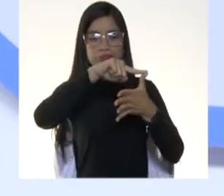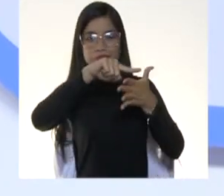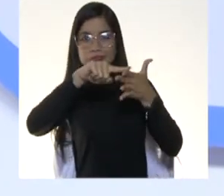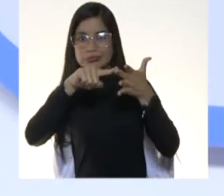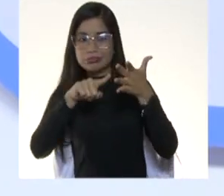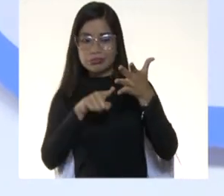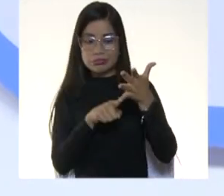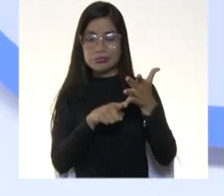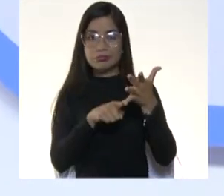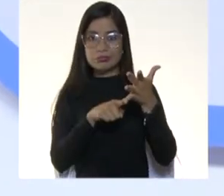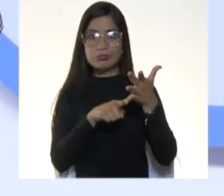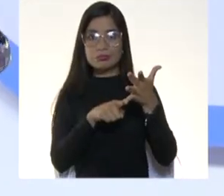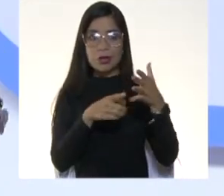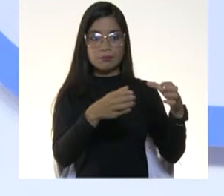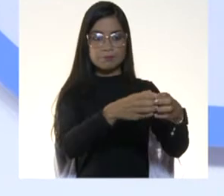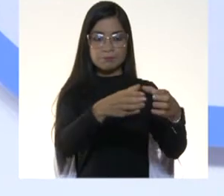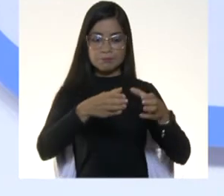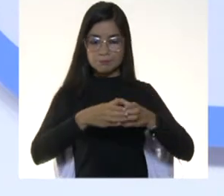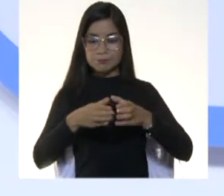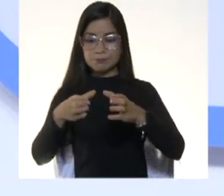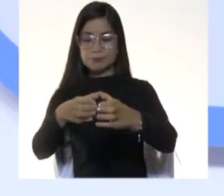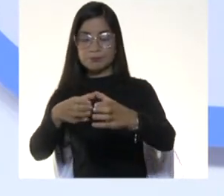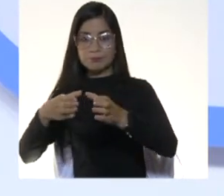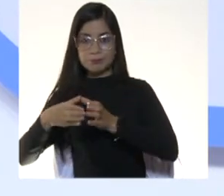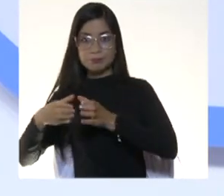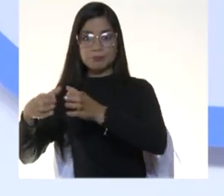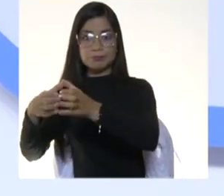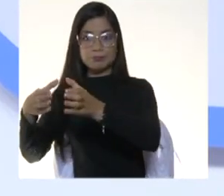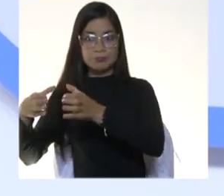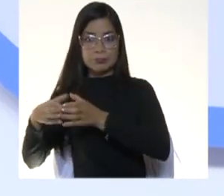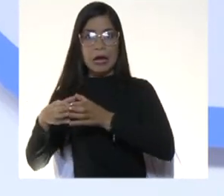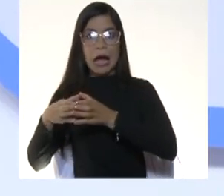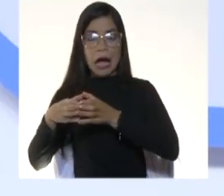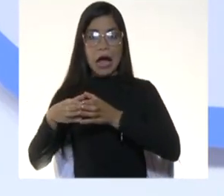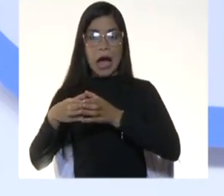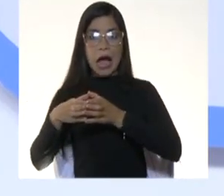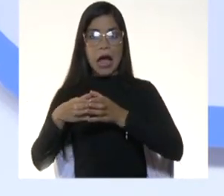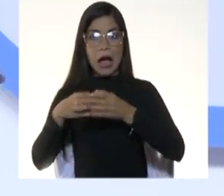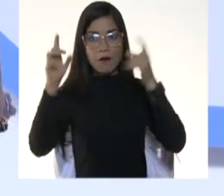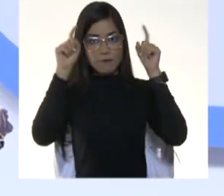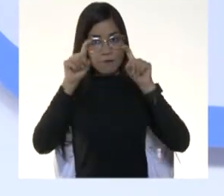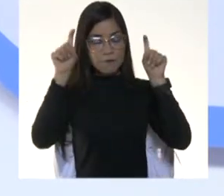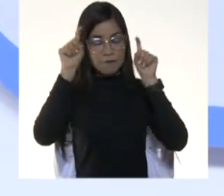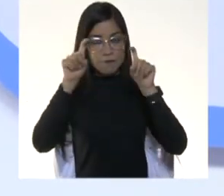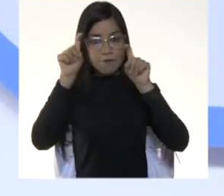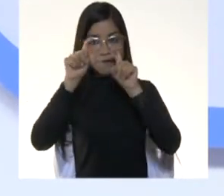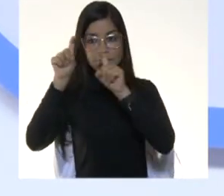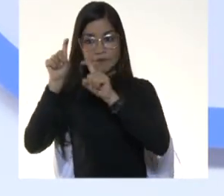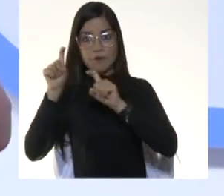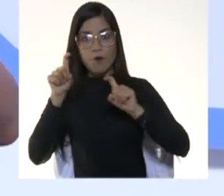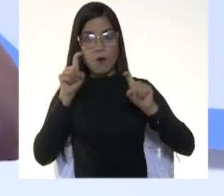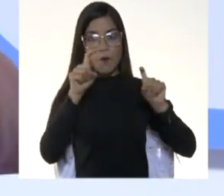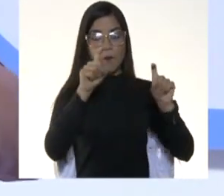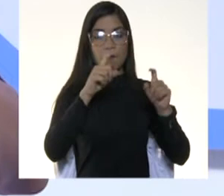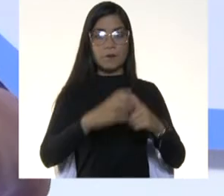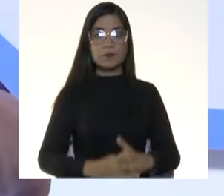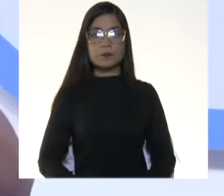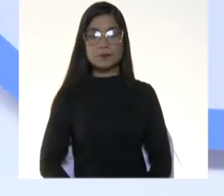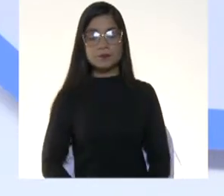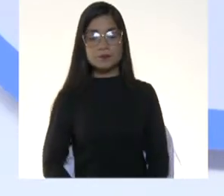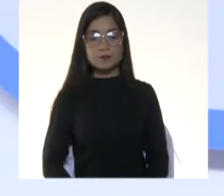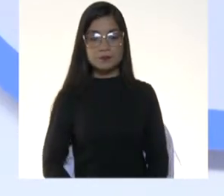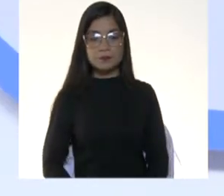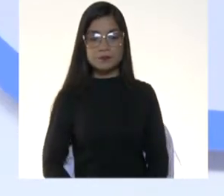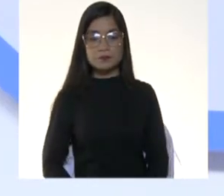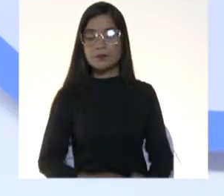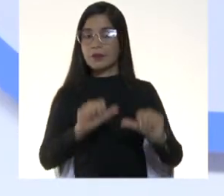donde nosotros podamos formar para ofrecer bienes y servicios, ¿no? Entonces, esos bienes y servicios están disgregados en varias